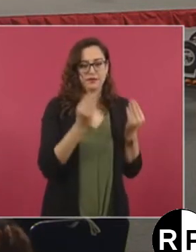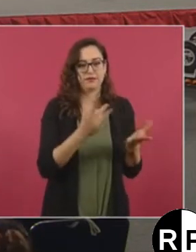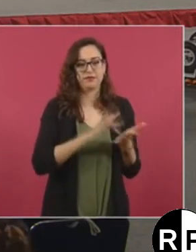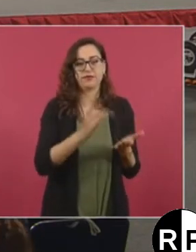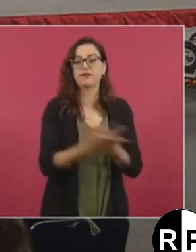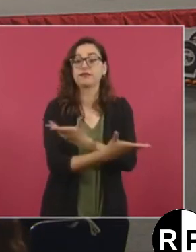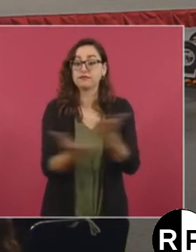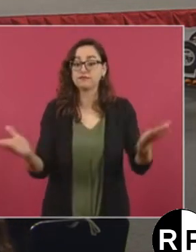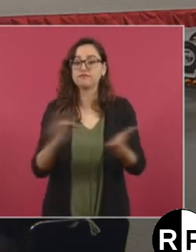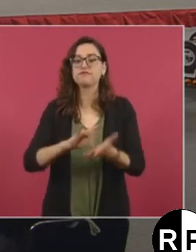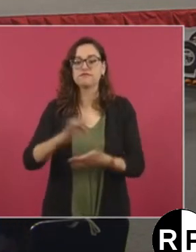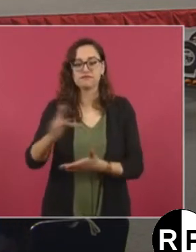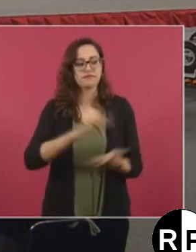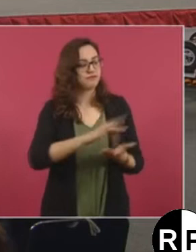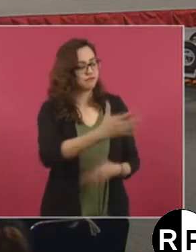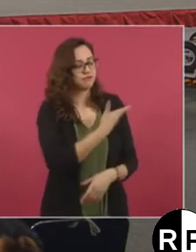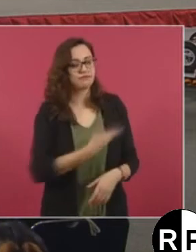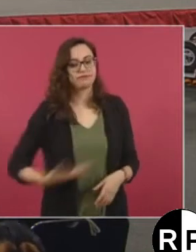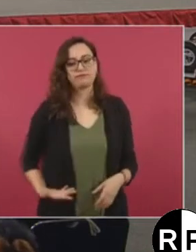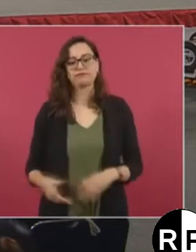Muchas gracias a ustedes. Gracias. presidente.